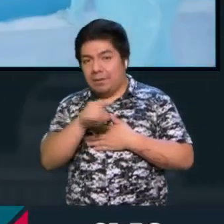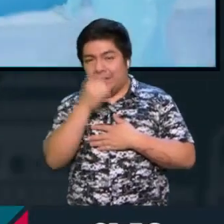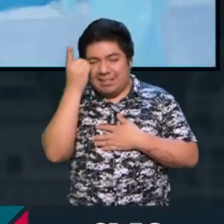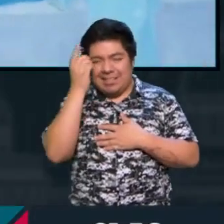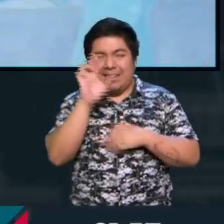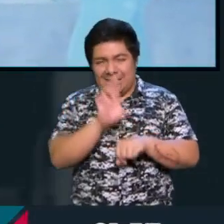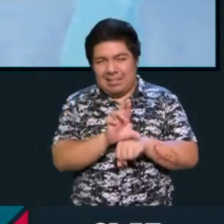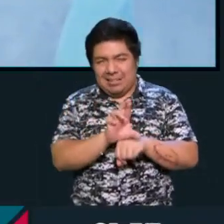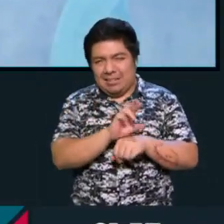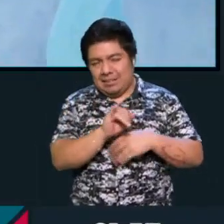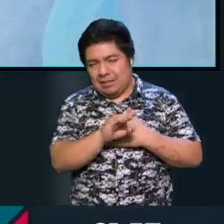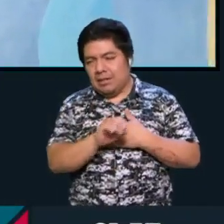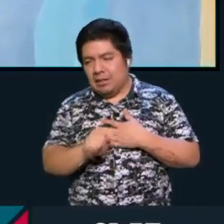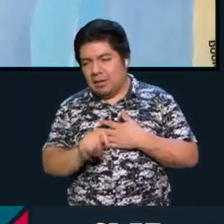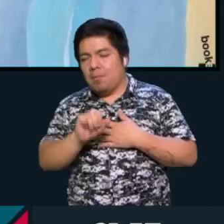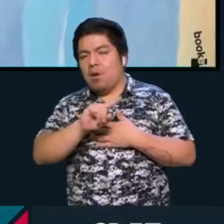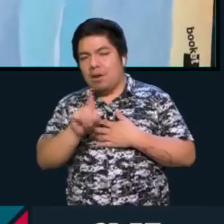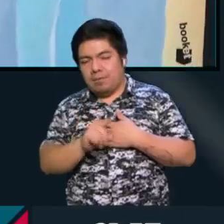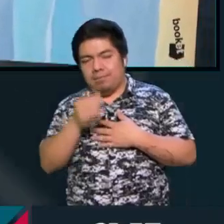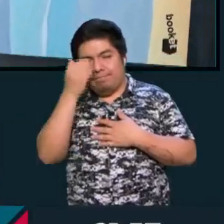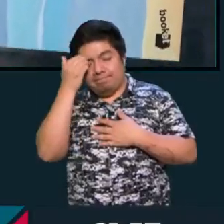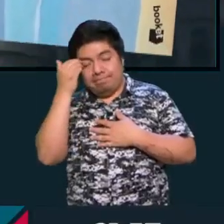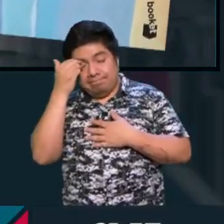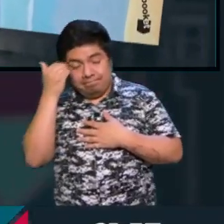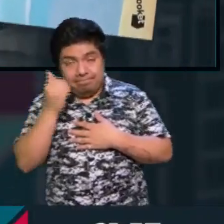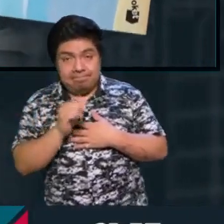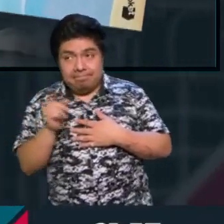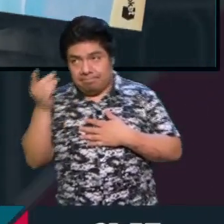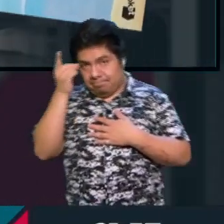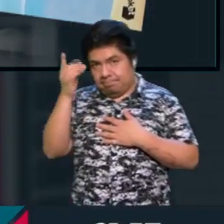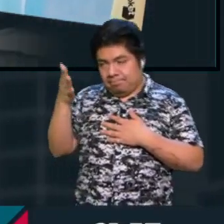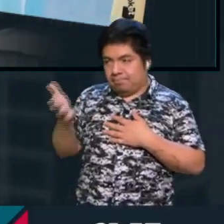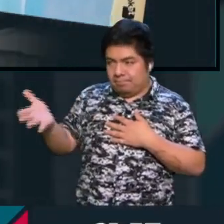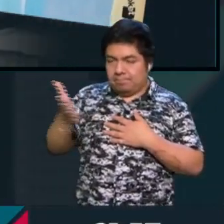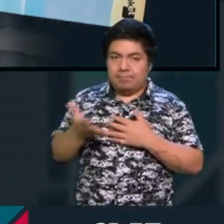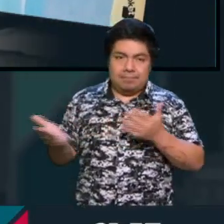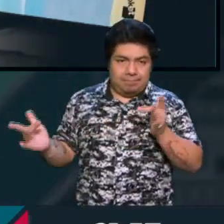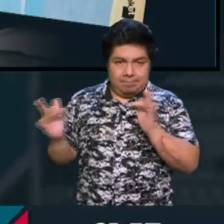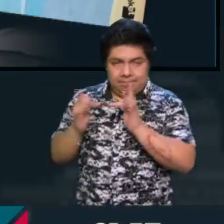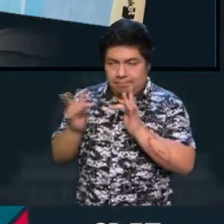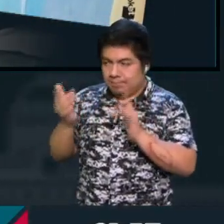director de Joaquín Mortiz. Don Joaquín Díez-Canedo, yo tuve la fortuna de